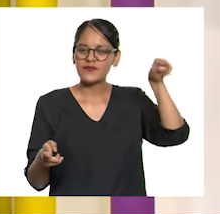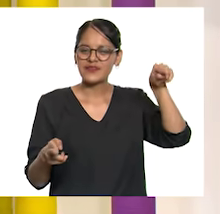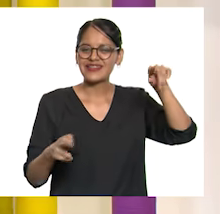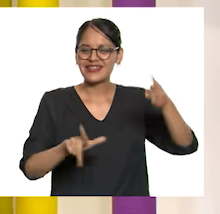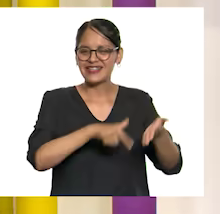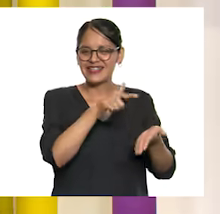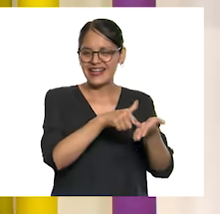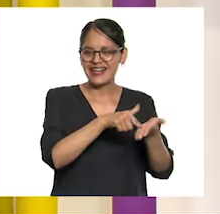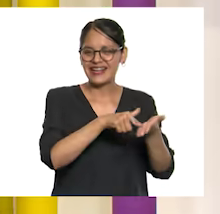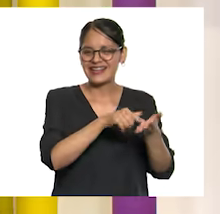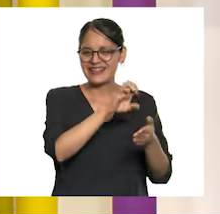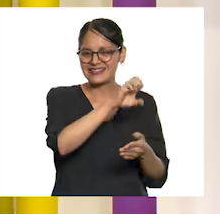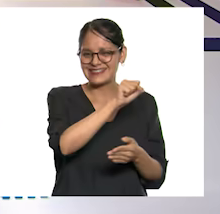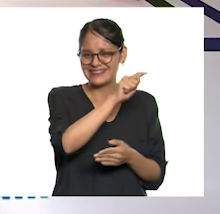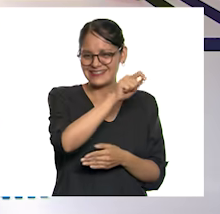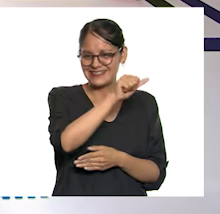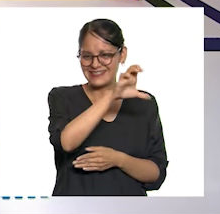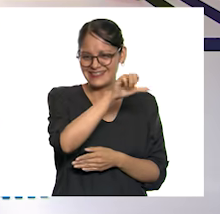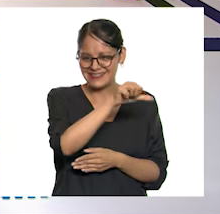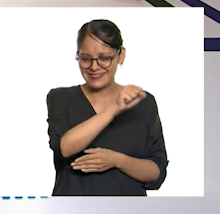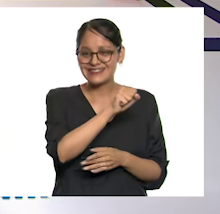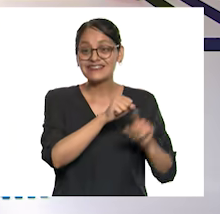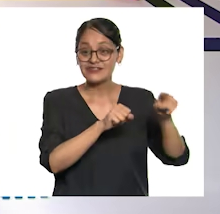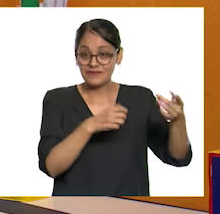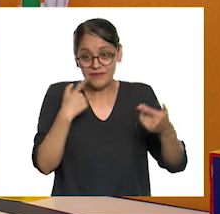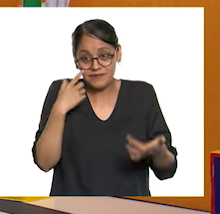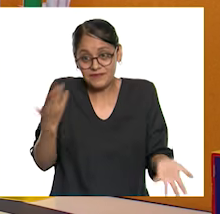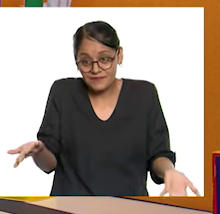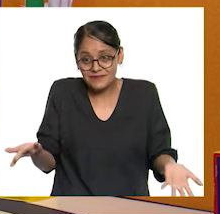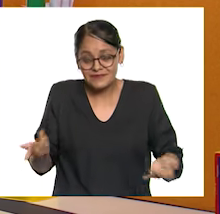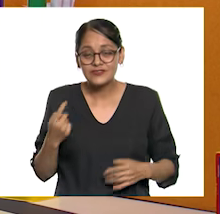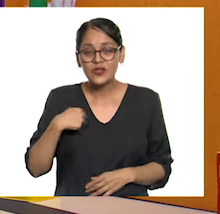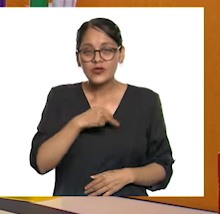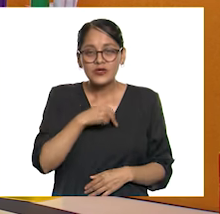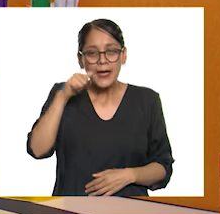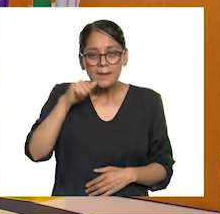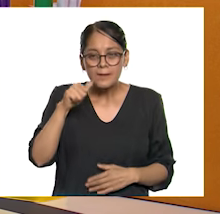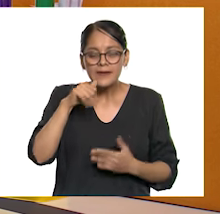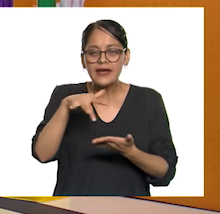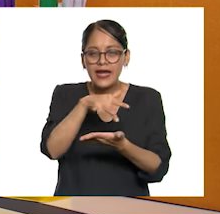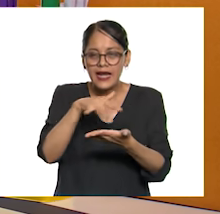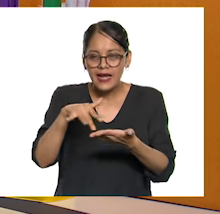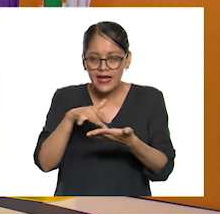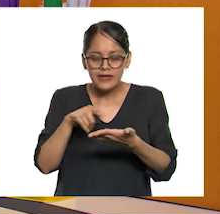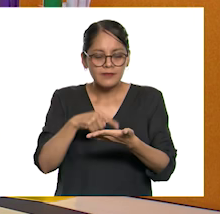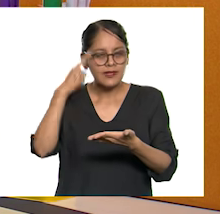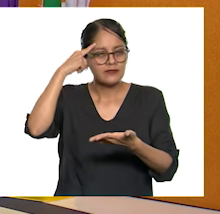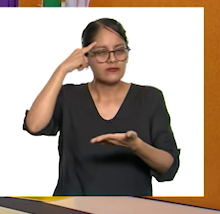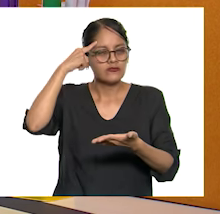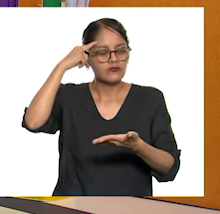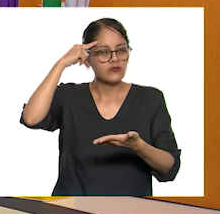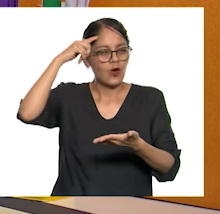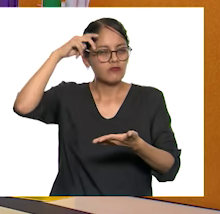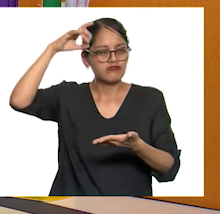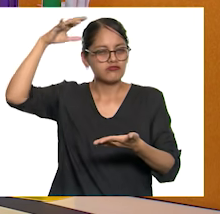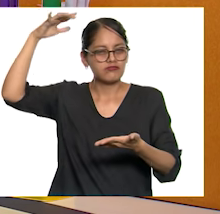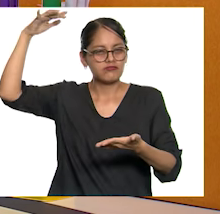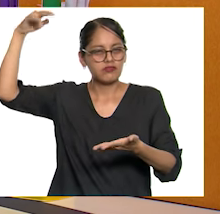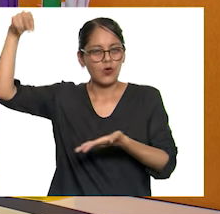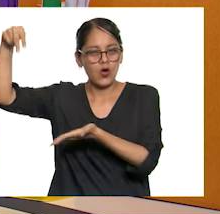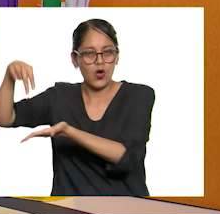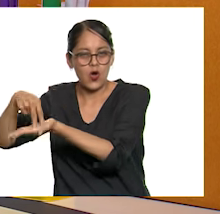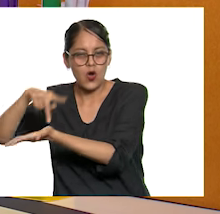sé por qué. Muy bien, ¿ves? Siempre que estamos leyendo nos transportamos a un lugar que ya conocemos,